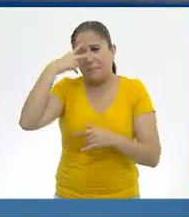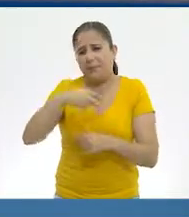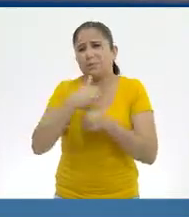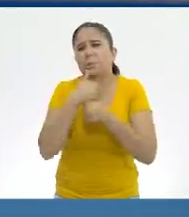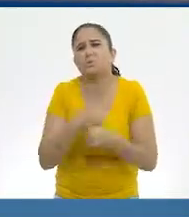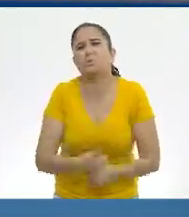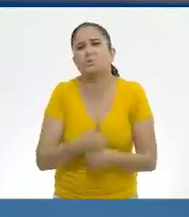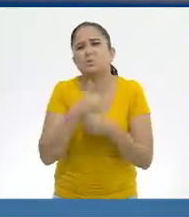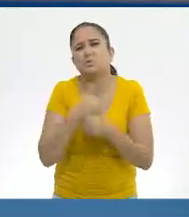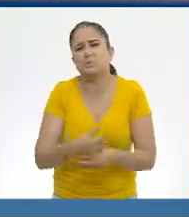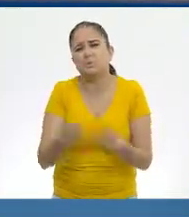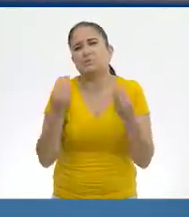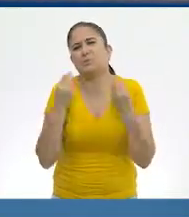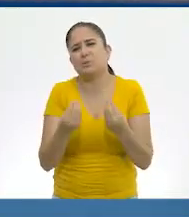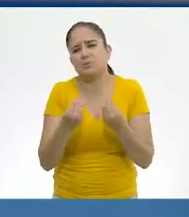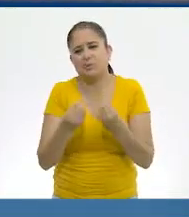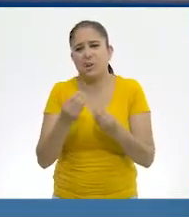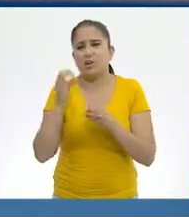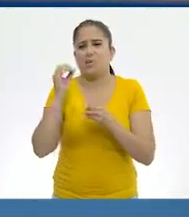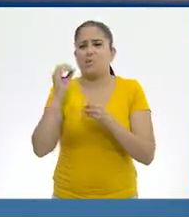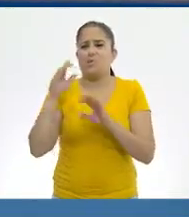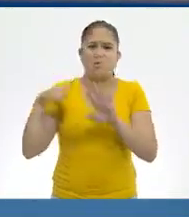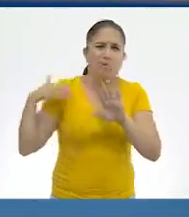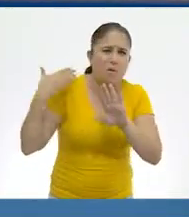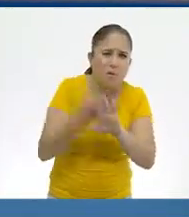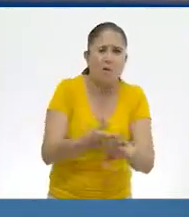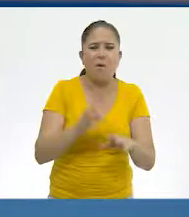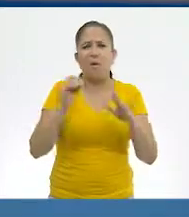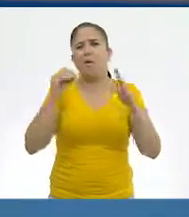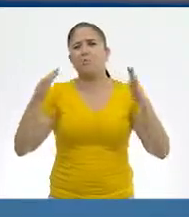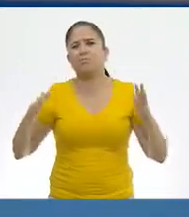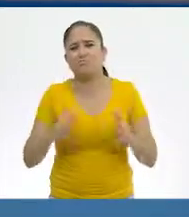nueva revuelta o una invasión o algo.